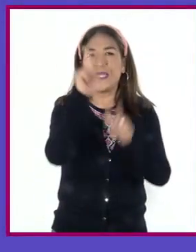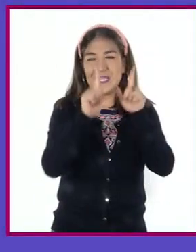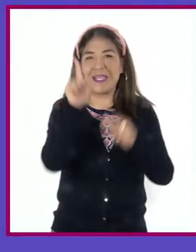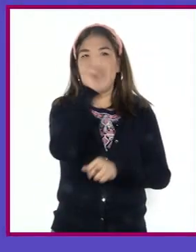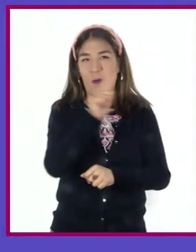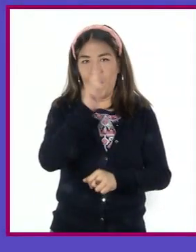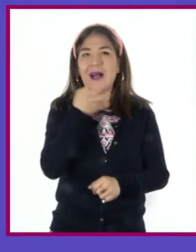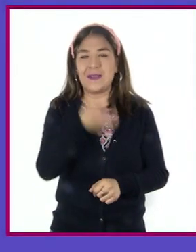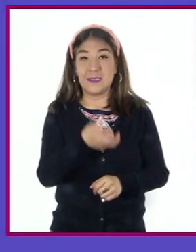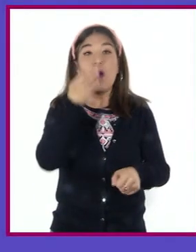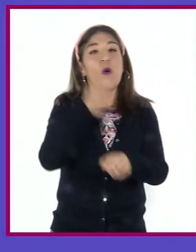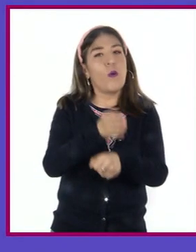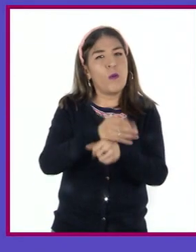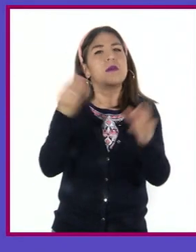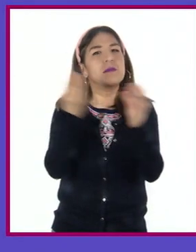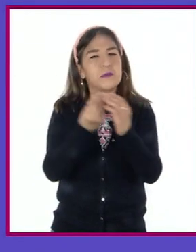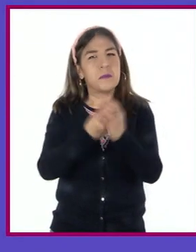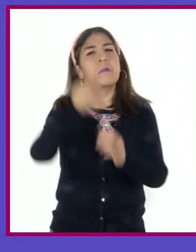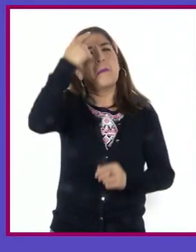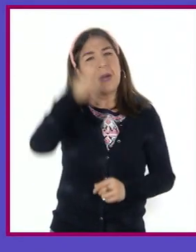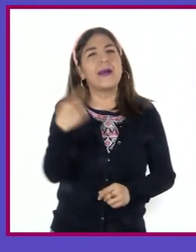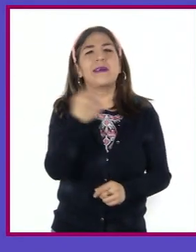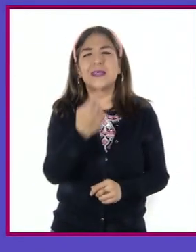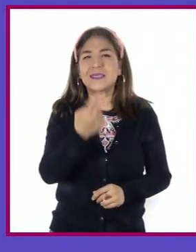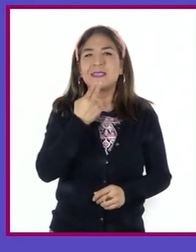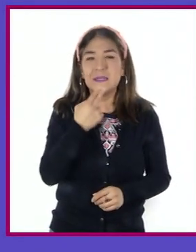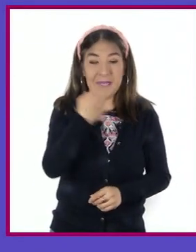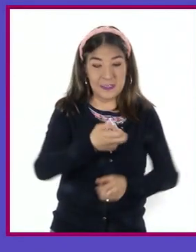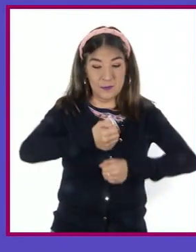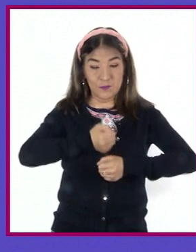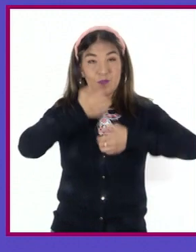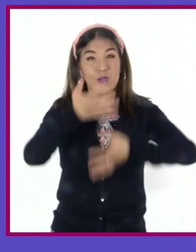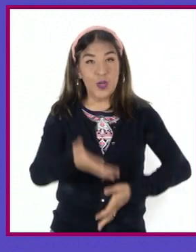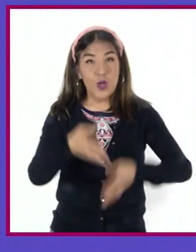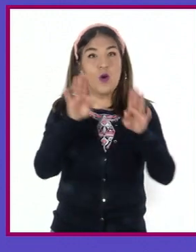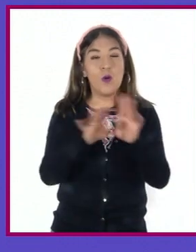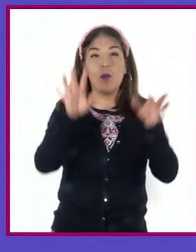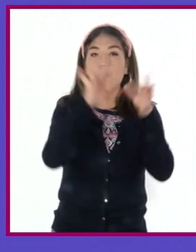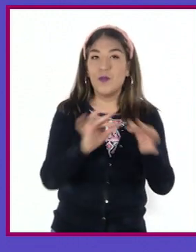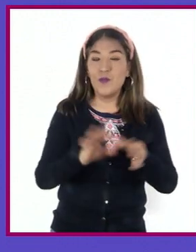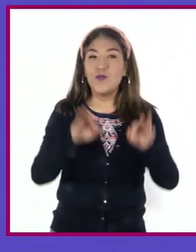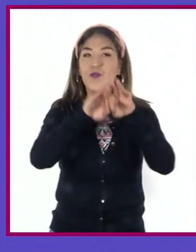tlen tikihkuilotohka. ¿Recuerdan algún poema que hayan leído?